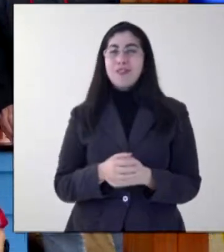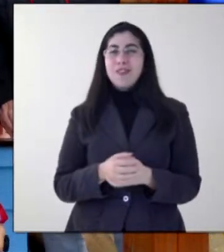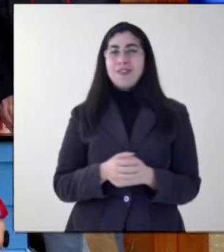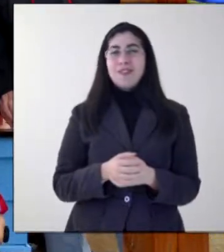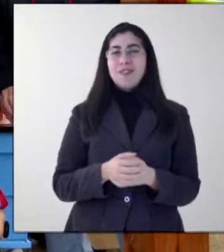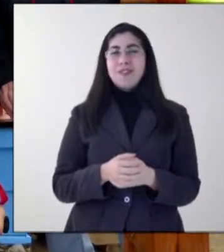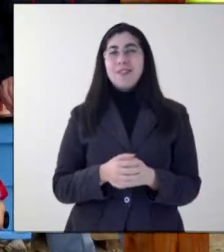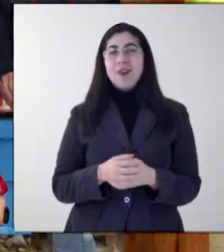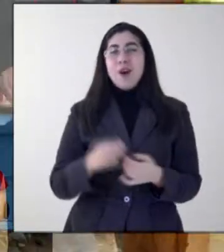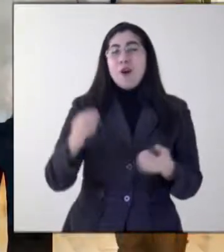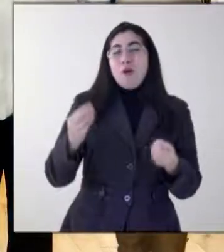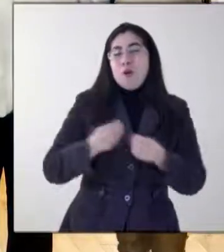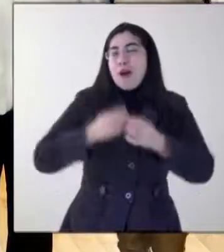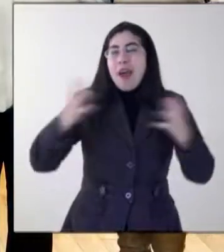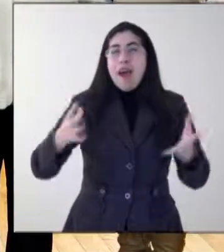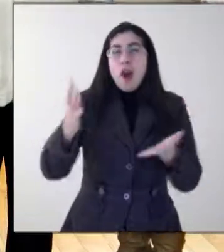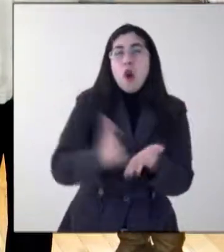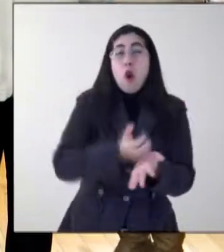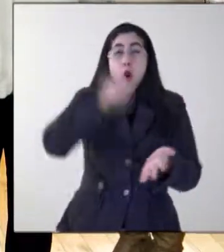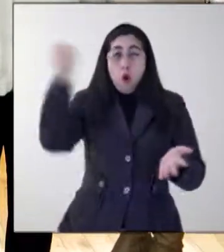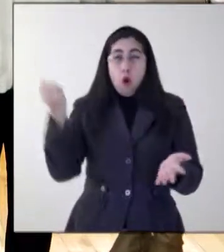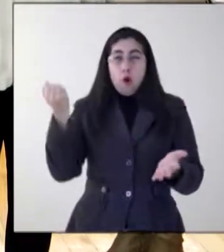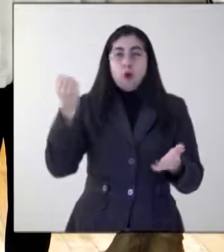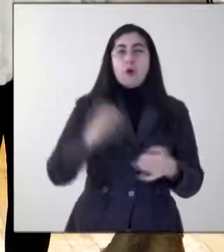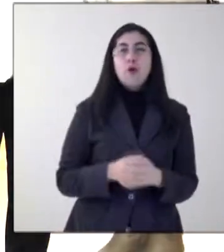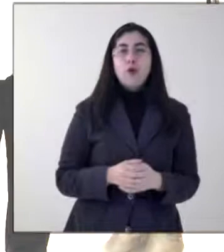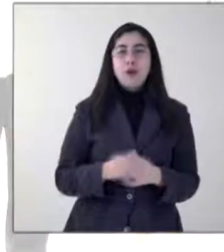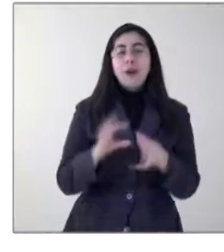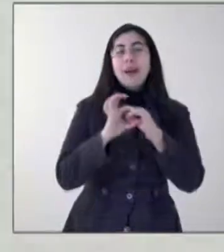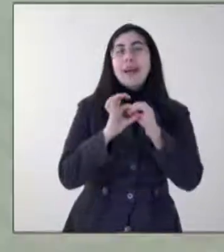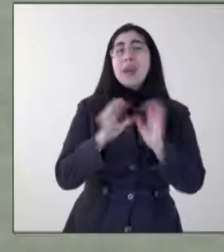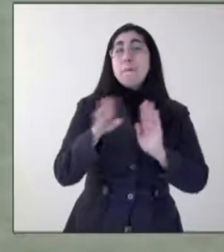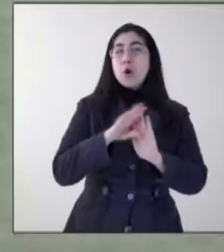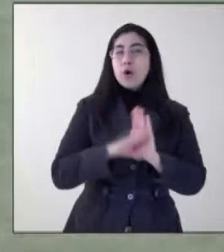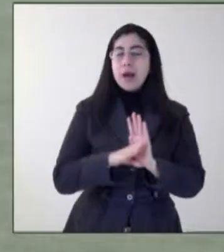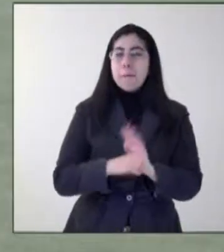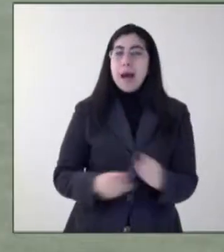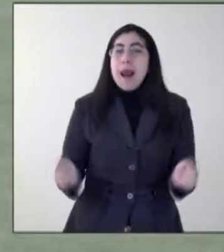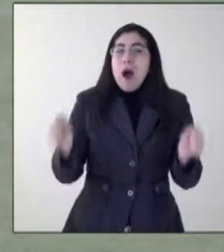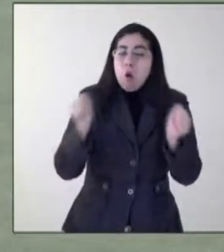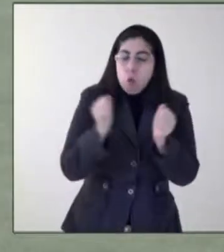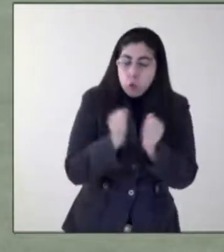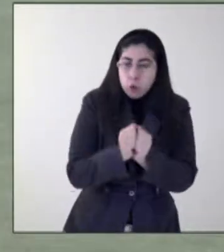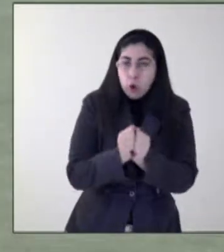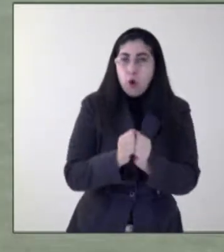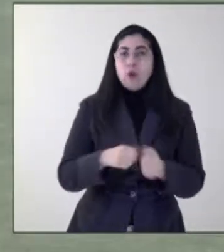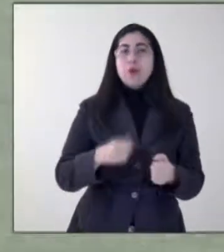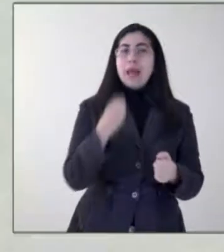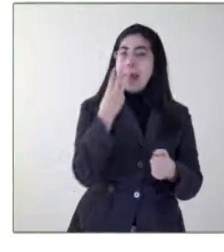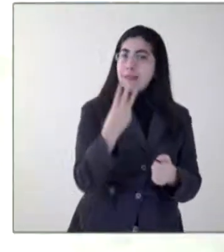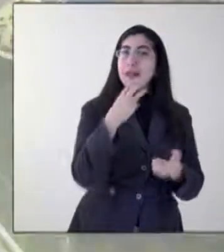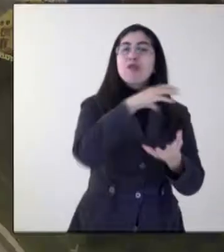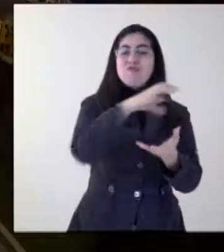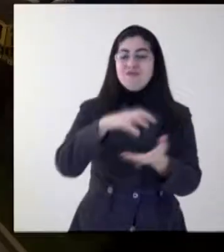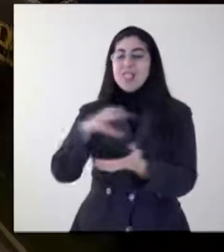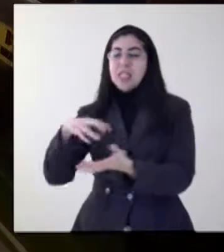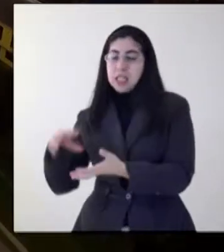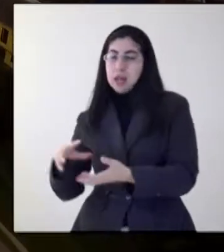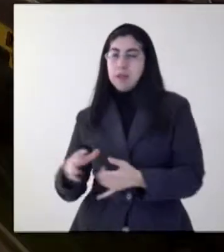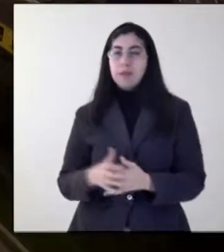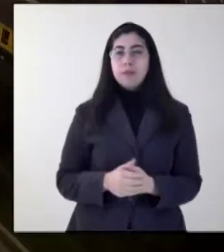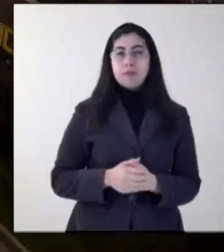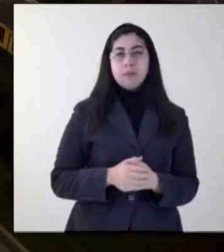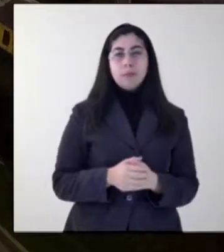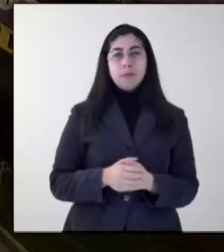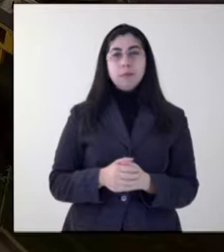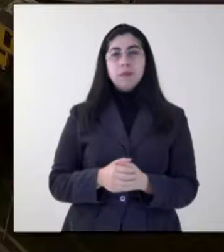de los mayores logros que conseguimos a través del programa, la unión de las tres villas,